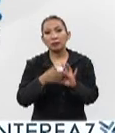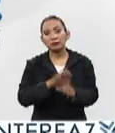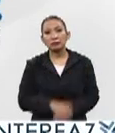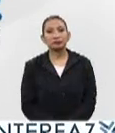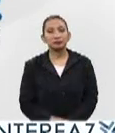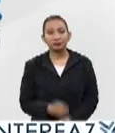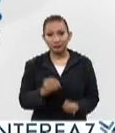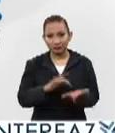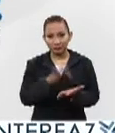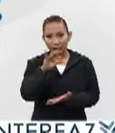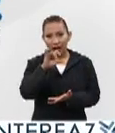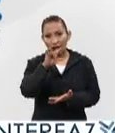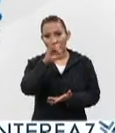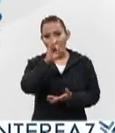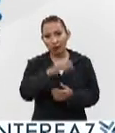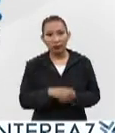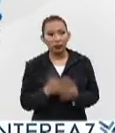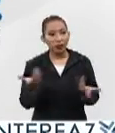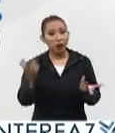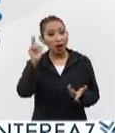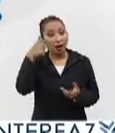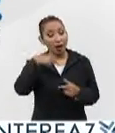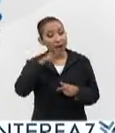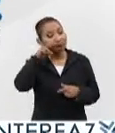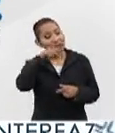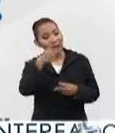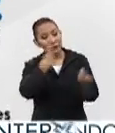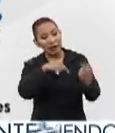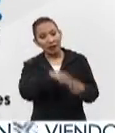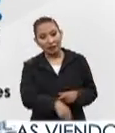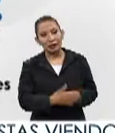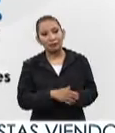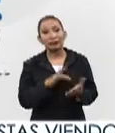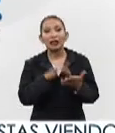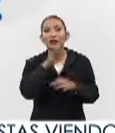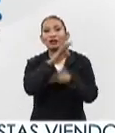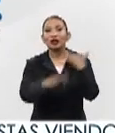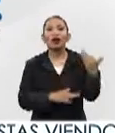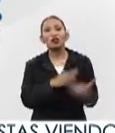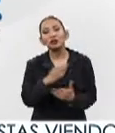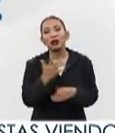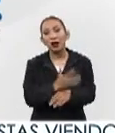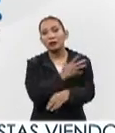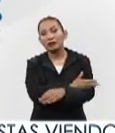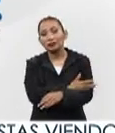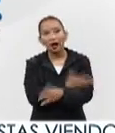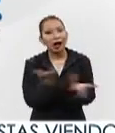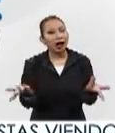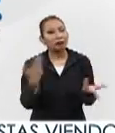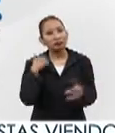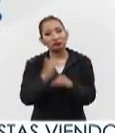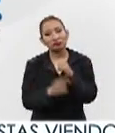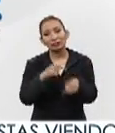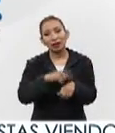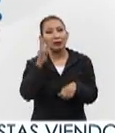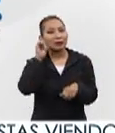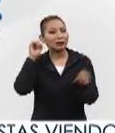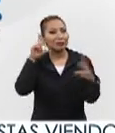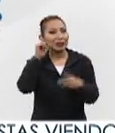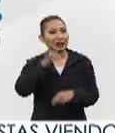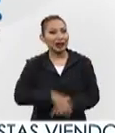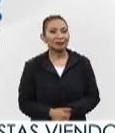Claro, pues muchísimas gracias, Lalo. Gracias a ella. Ojalá pronto la tengamos en el estudio. Gracias. Pues gracias a todos ustedes por acompañarnos. Se nos terminó el tiempo. Nos vemos